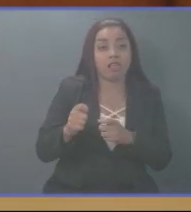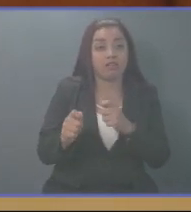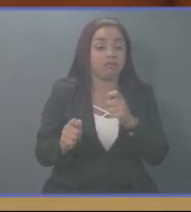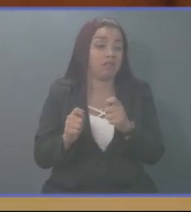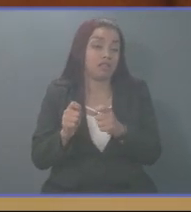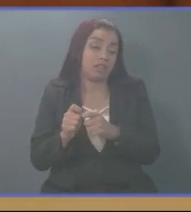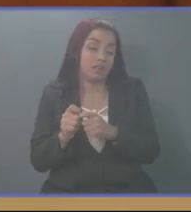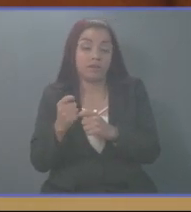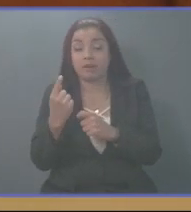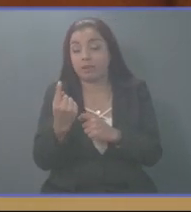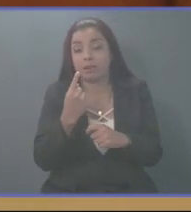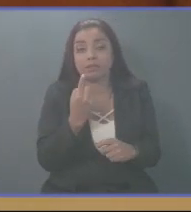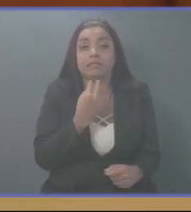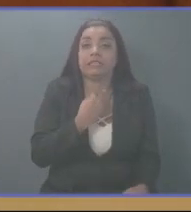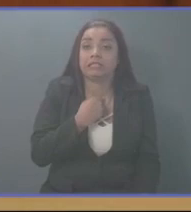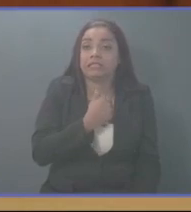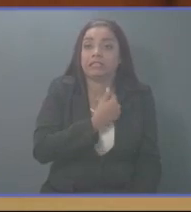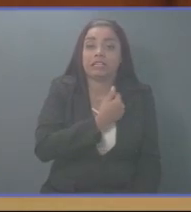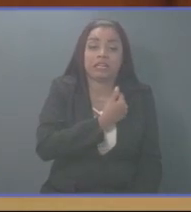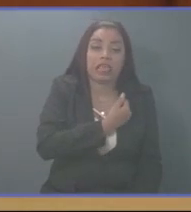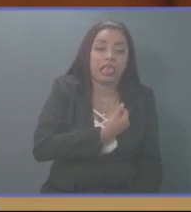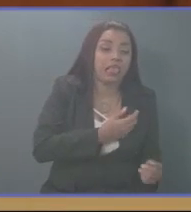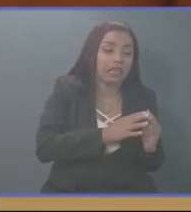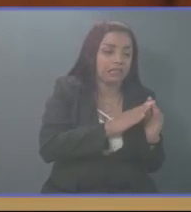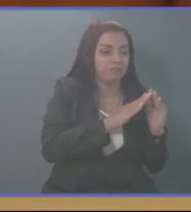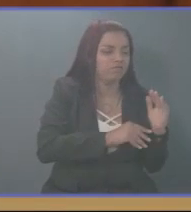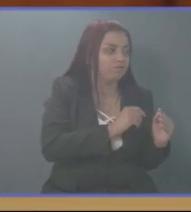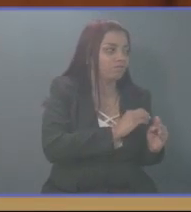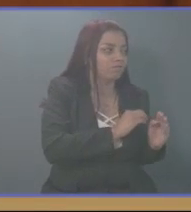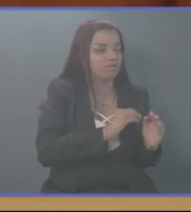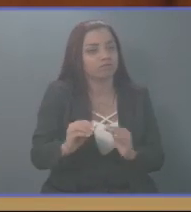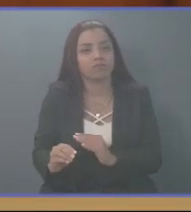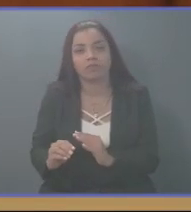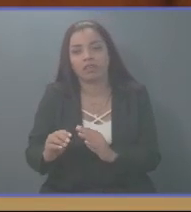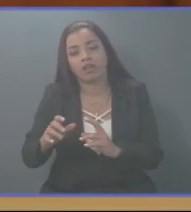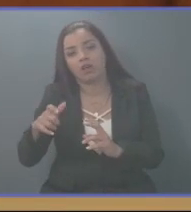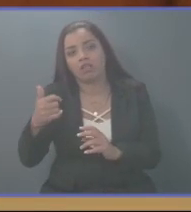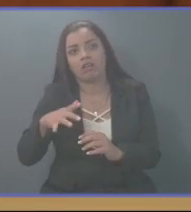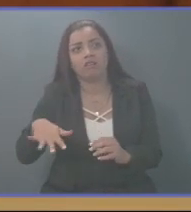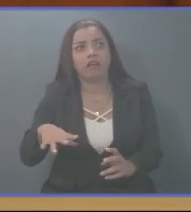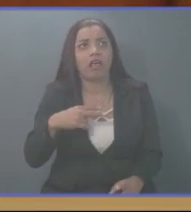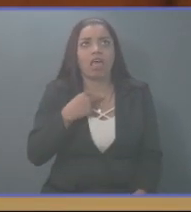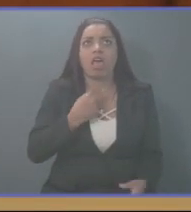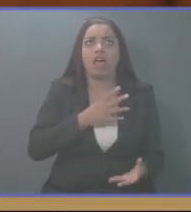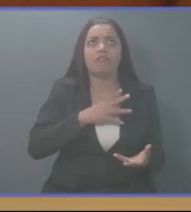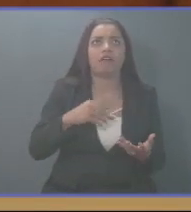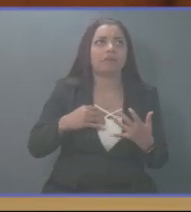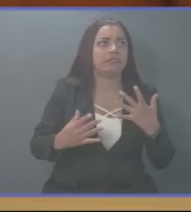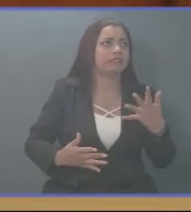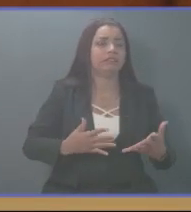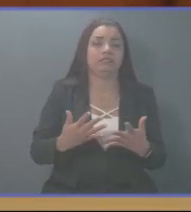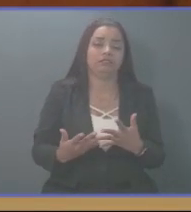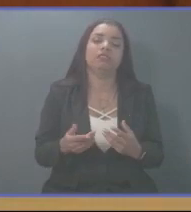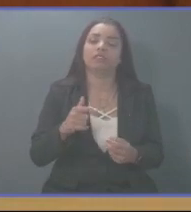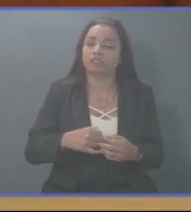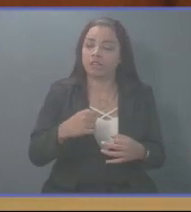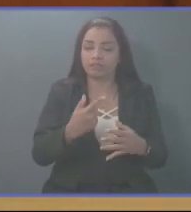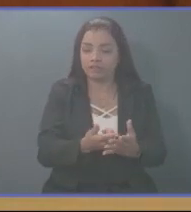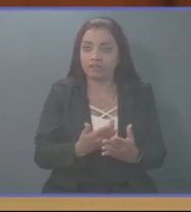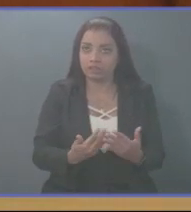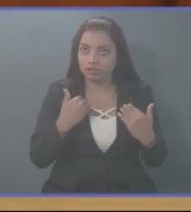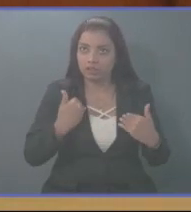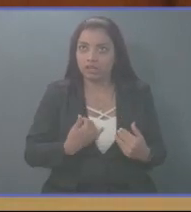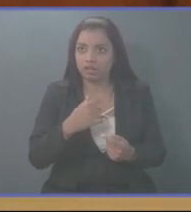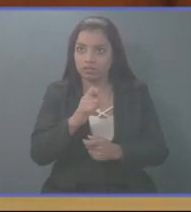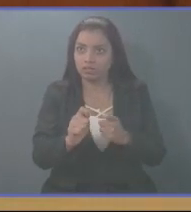para víctimas de desplazamiento forzado interno debe reconocer adicionalmente a estos derechos un catálogo de derechos